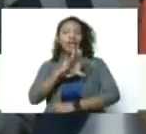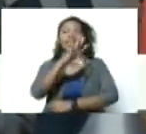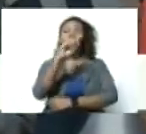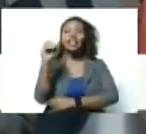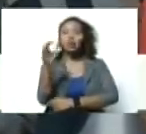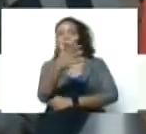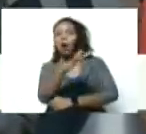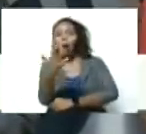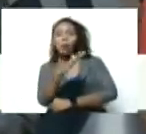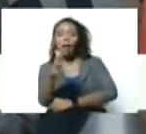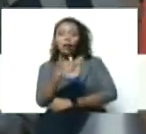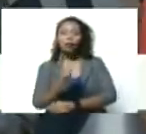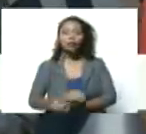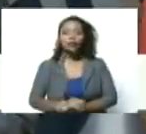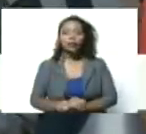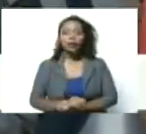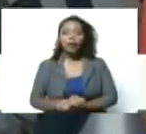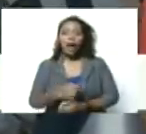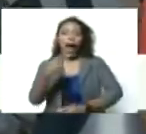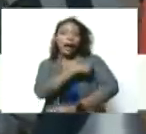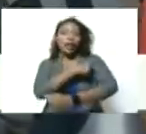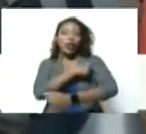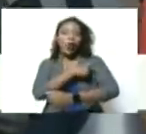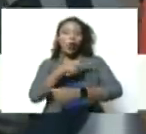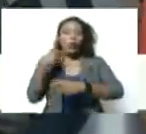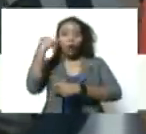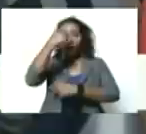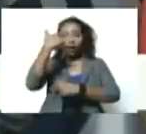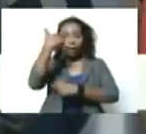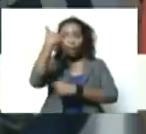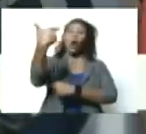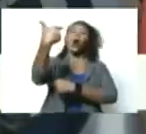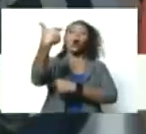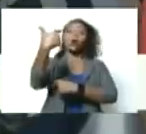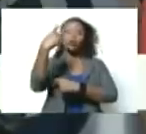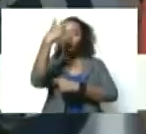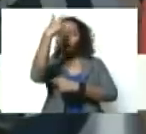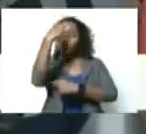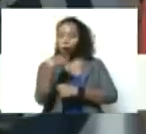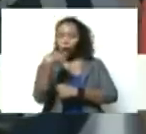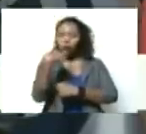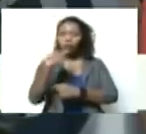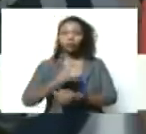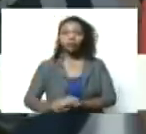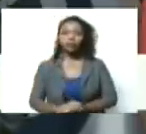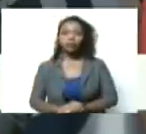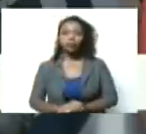aproximadamente, heridos por perdigones en el rostro que perdieron la vista.